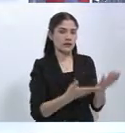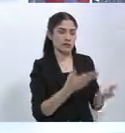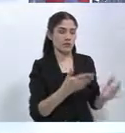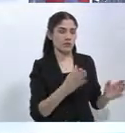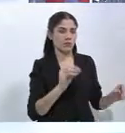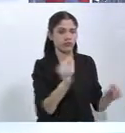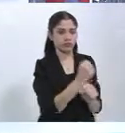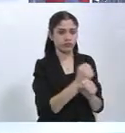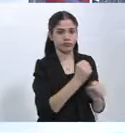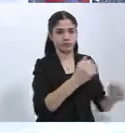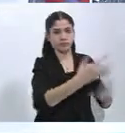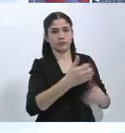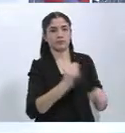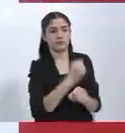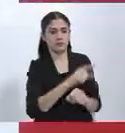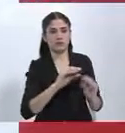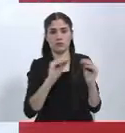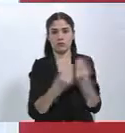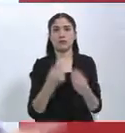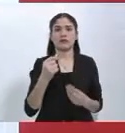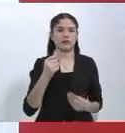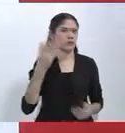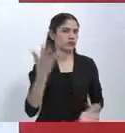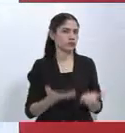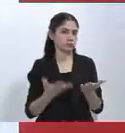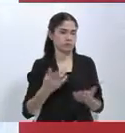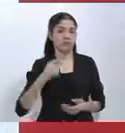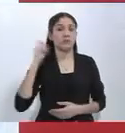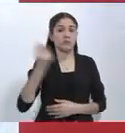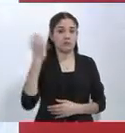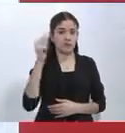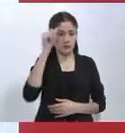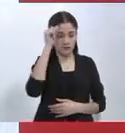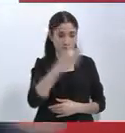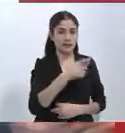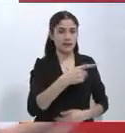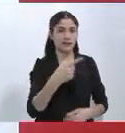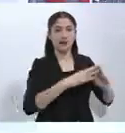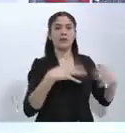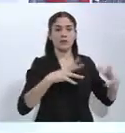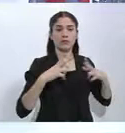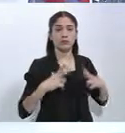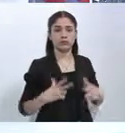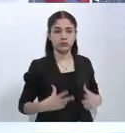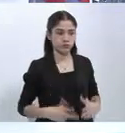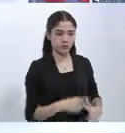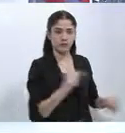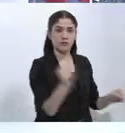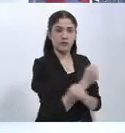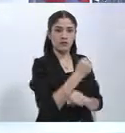es el lucro cesante, es decir, dinero que no ingresó a las arcas de la organización criminal. Y en materia